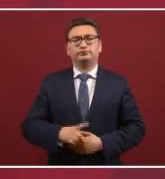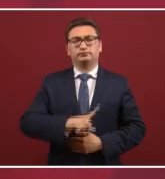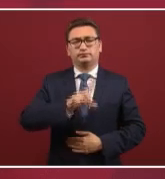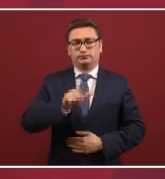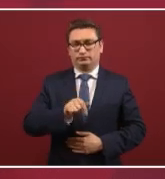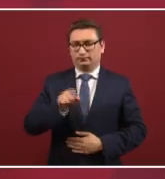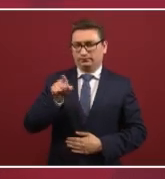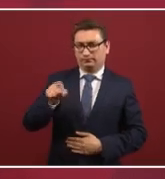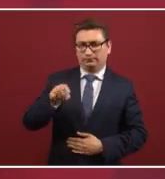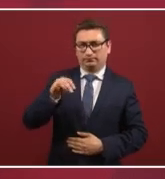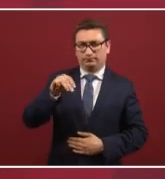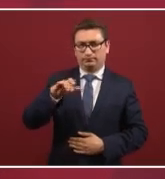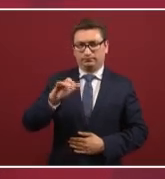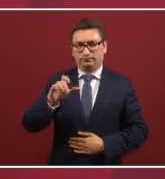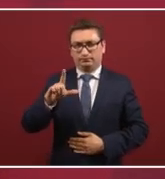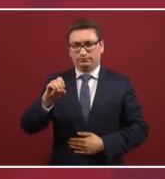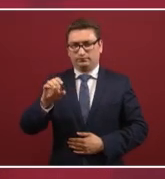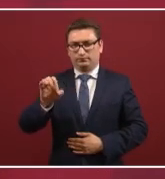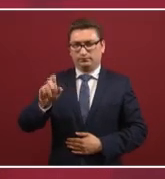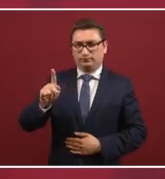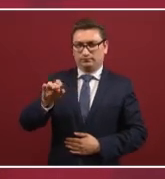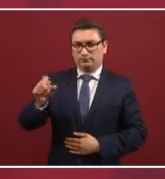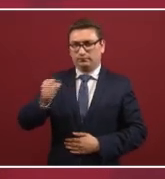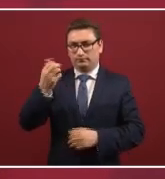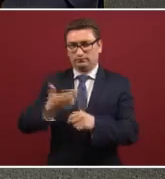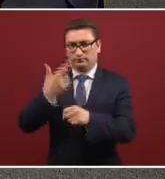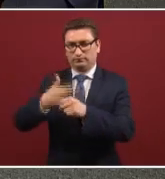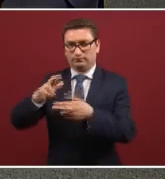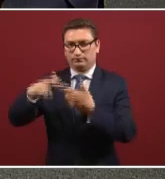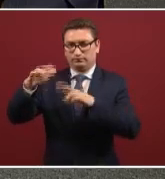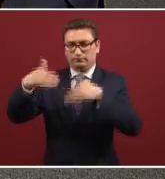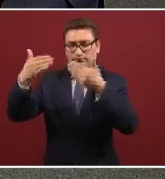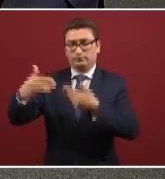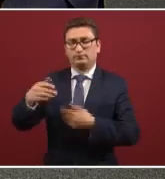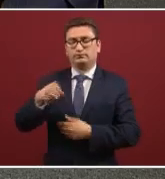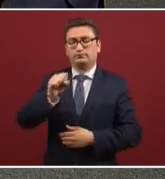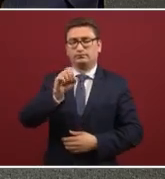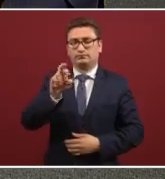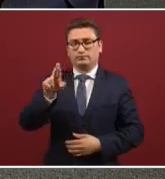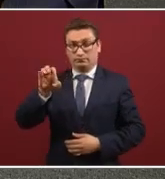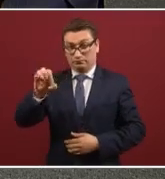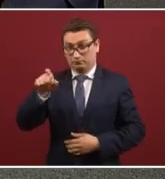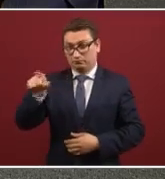Ebrard, secretario de Relaciones Exteriores, luego la